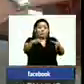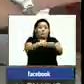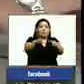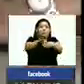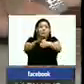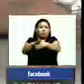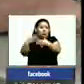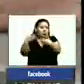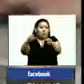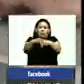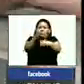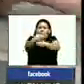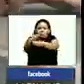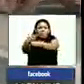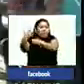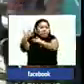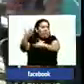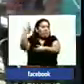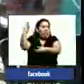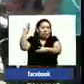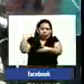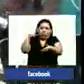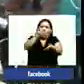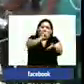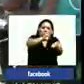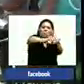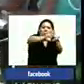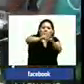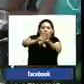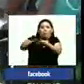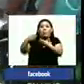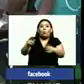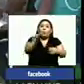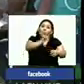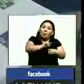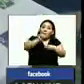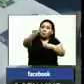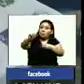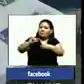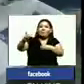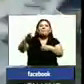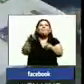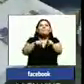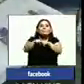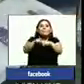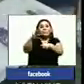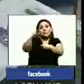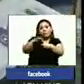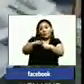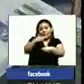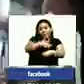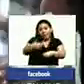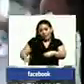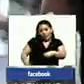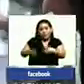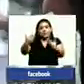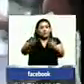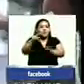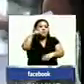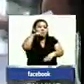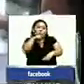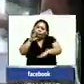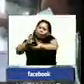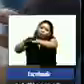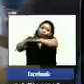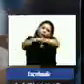políticos regresaron dinero que Hacienda les otorgó como adelanto de la deuda política para las elecciones presidenciales de este año. Bukele hizo el